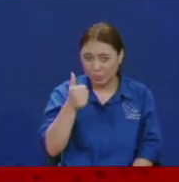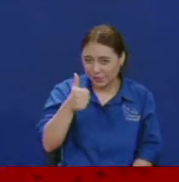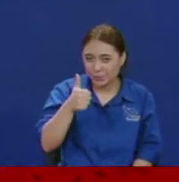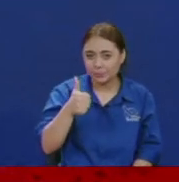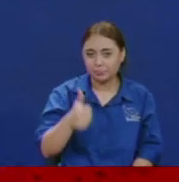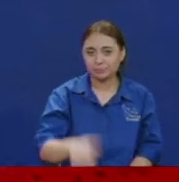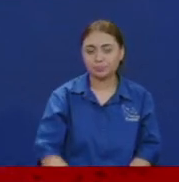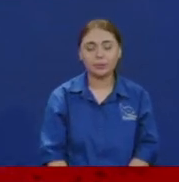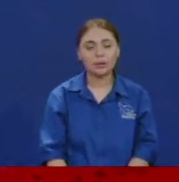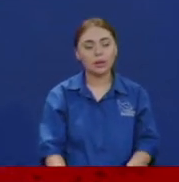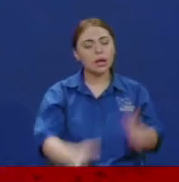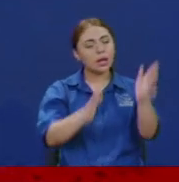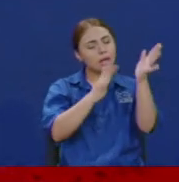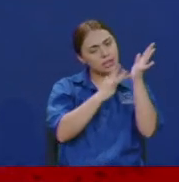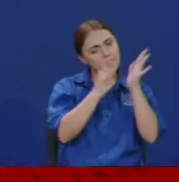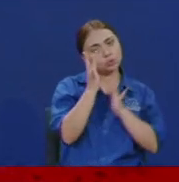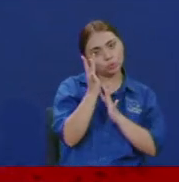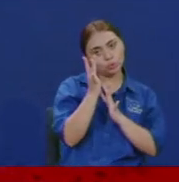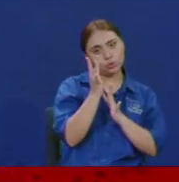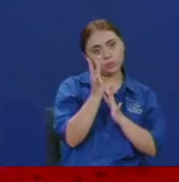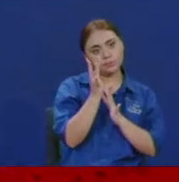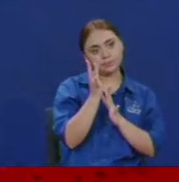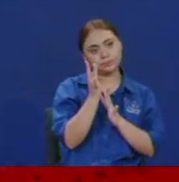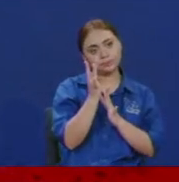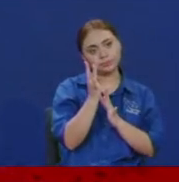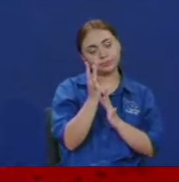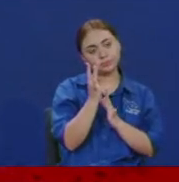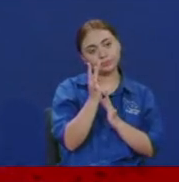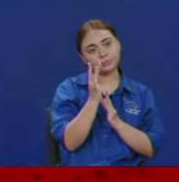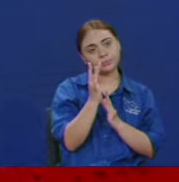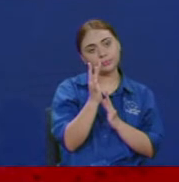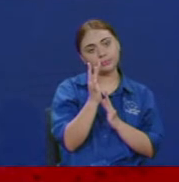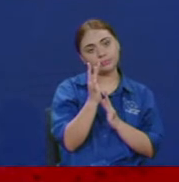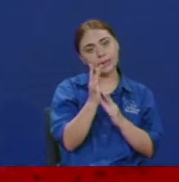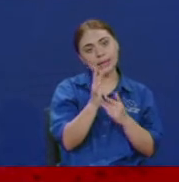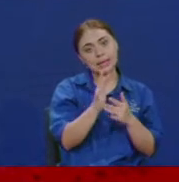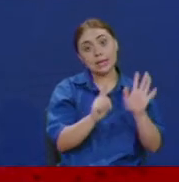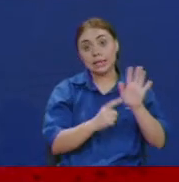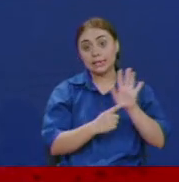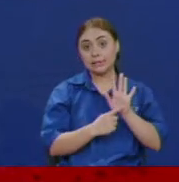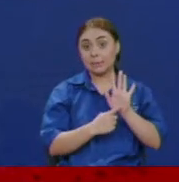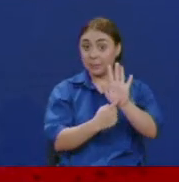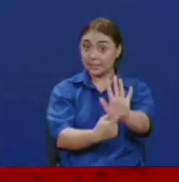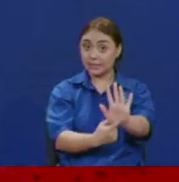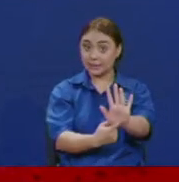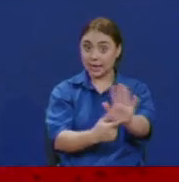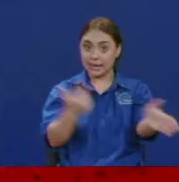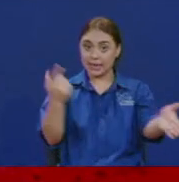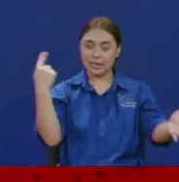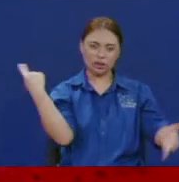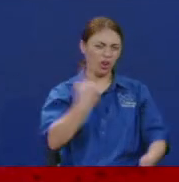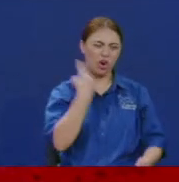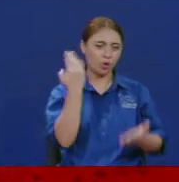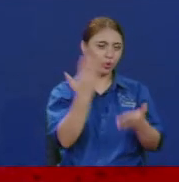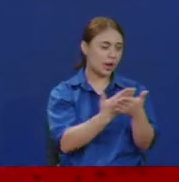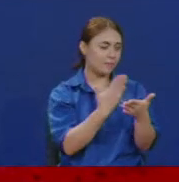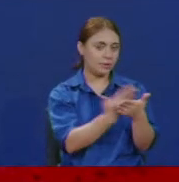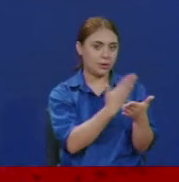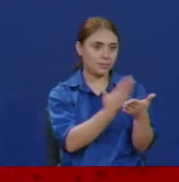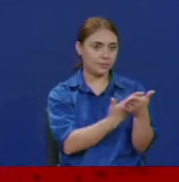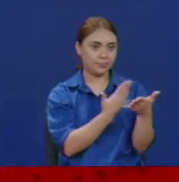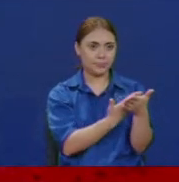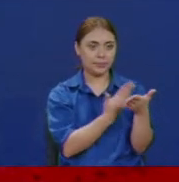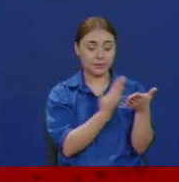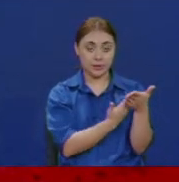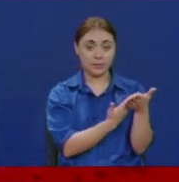Jesucristo, nosotros lo podemos ver. Yo miro a Jesucristo en toda la Biblia, aunque Él haya, lo conozcamos